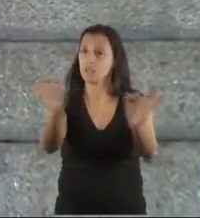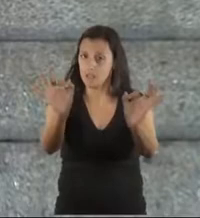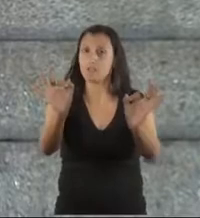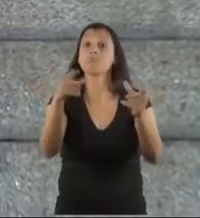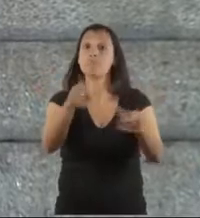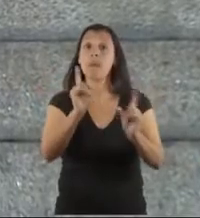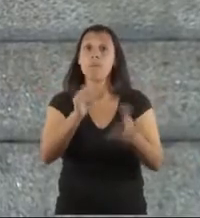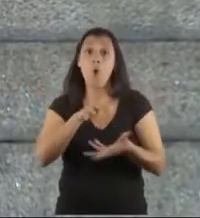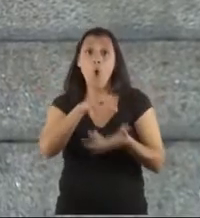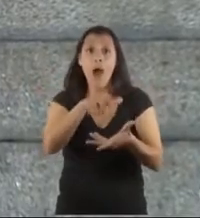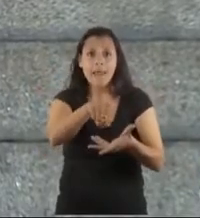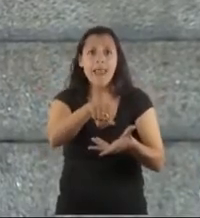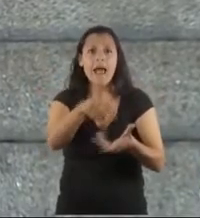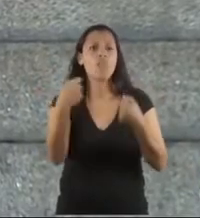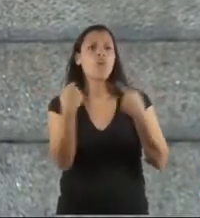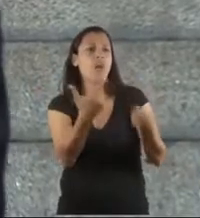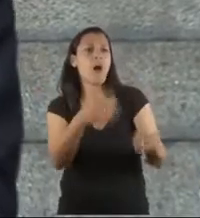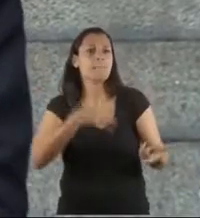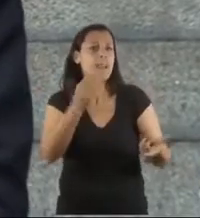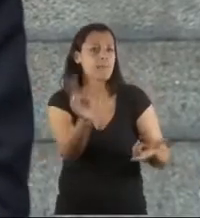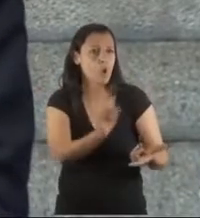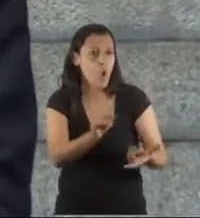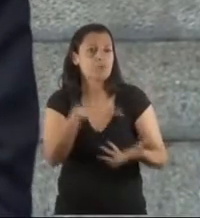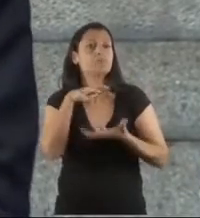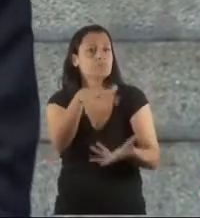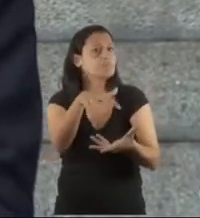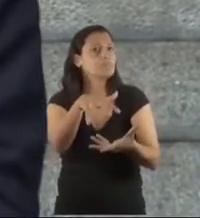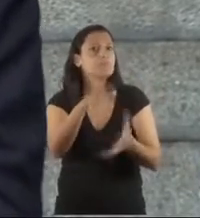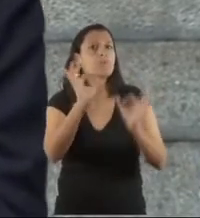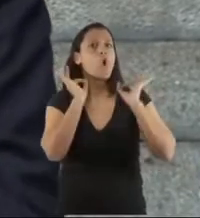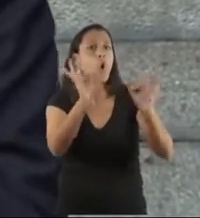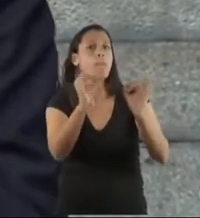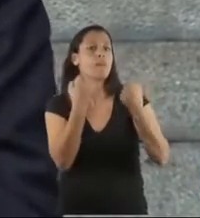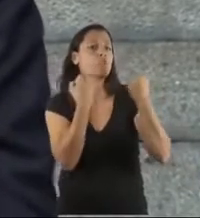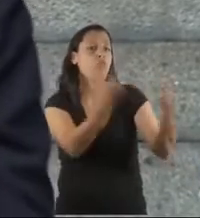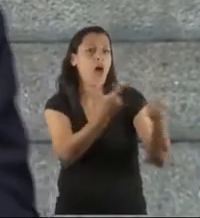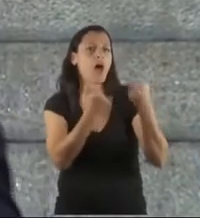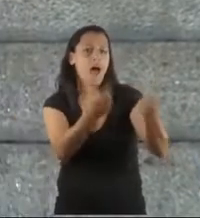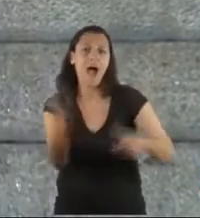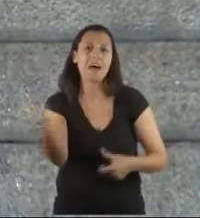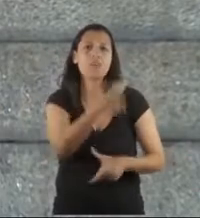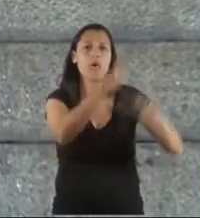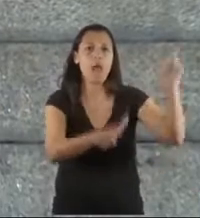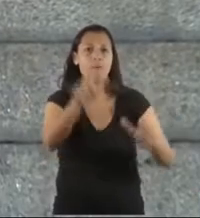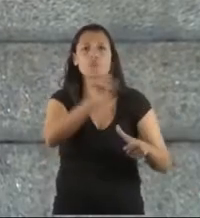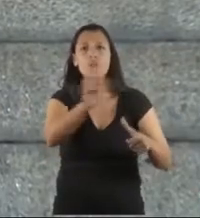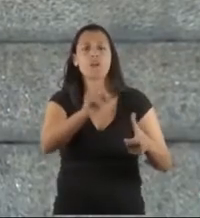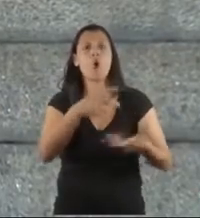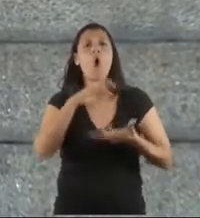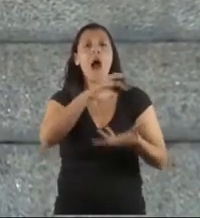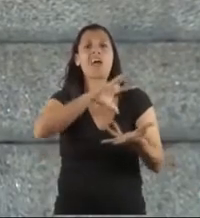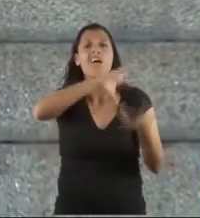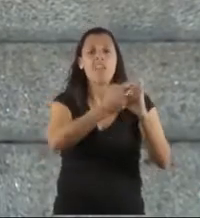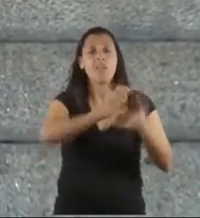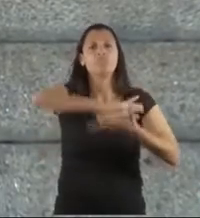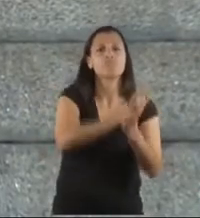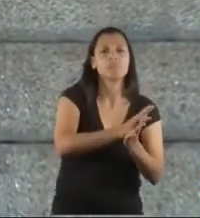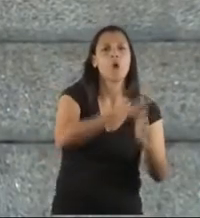representa el aguinaldo no se vea subsumido no se lo coma el impuesto a las ganancias